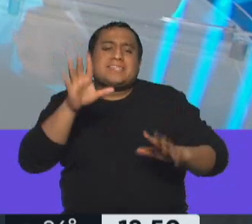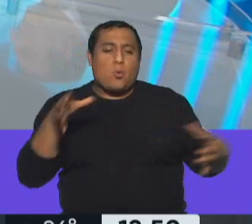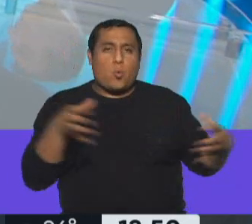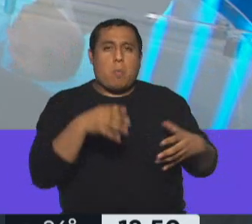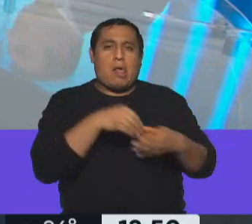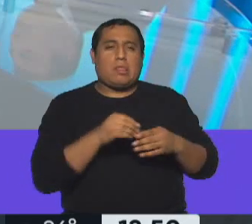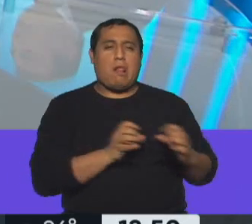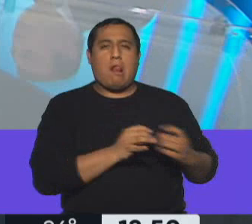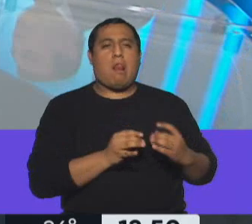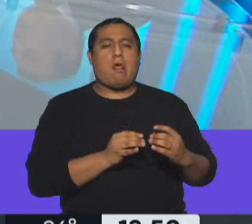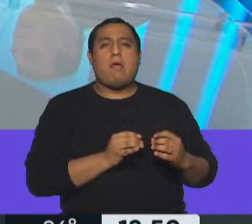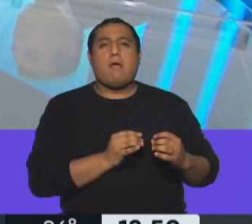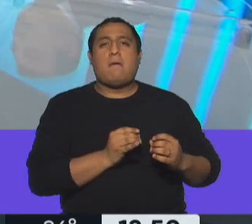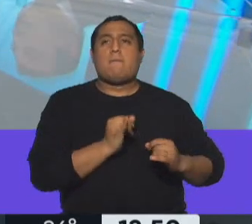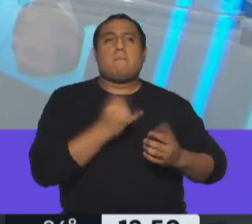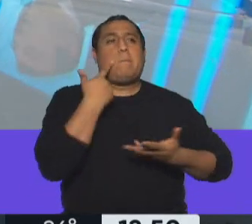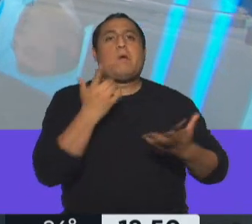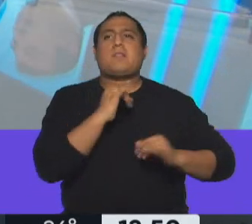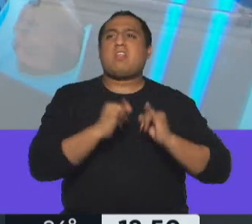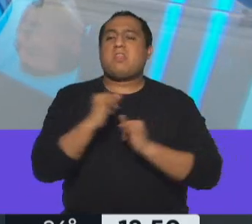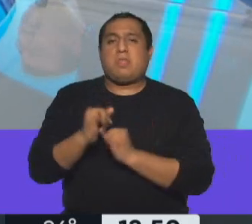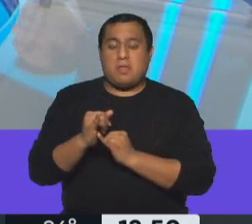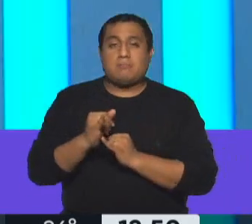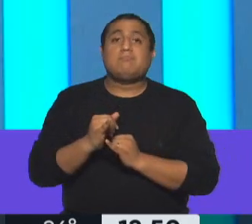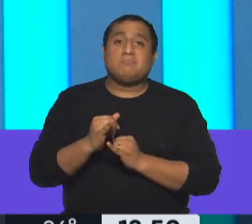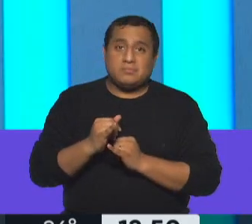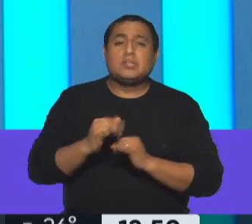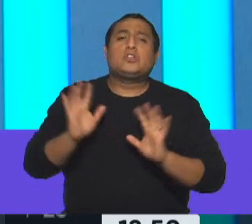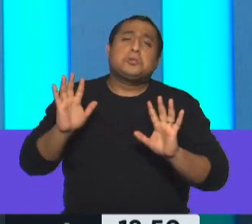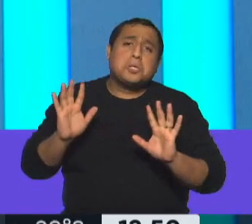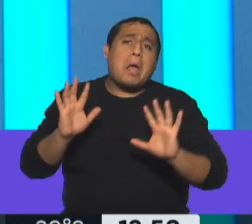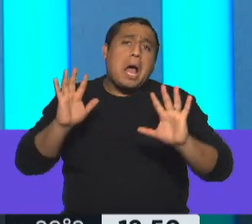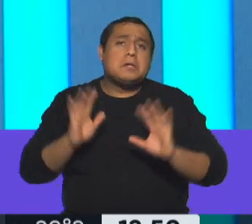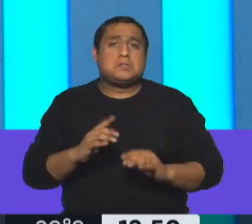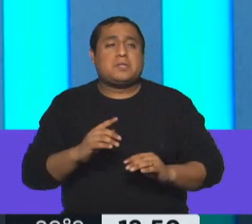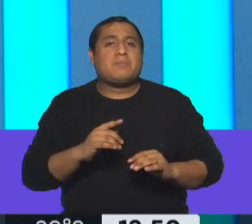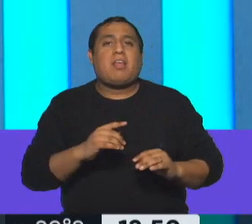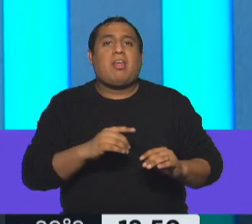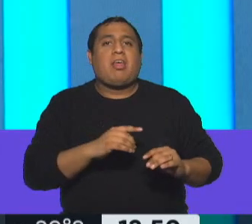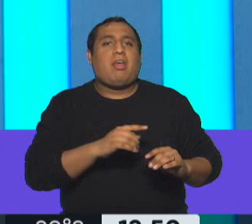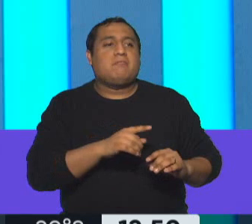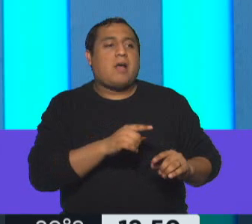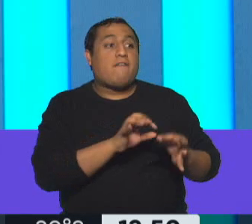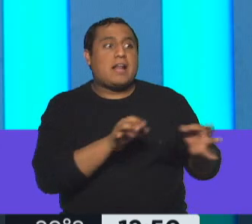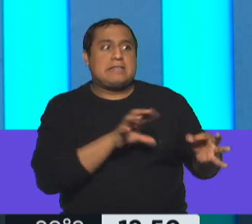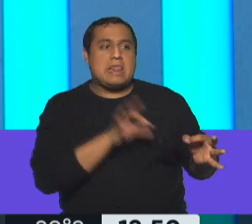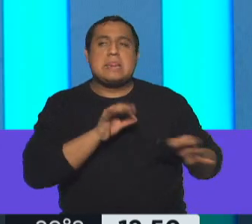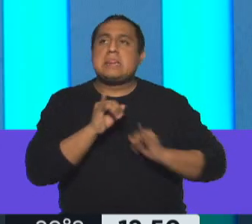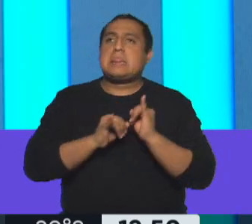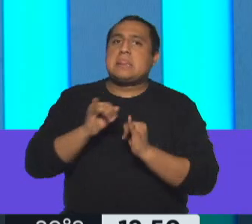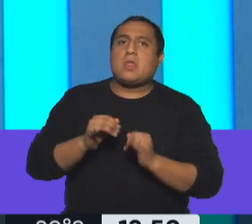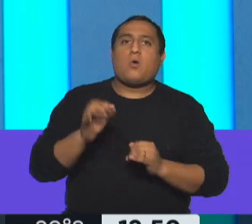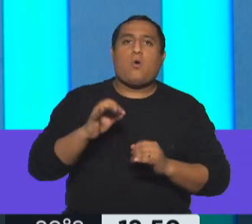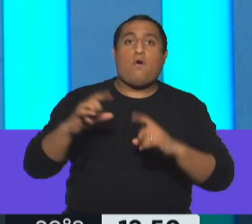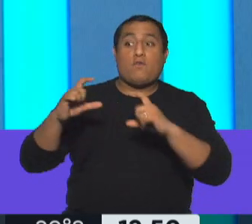dejan para más adelante entonces se toman es frases se toman imágenes se toman vídeos de